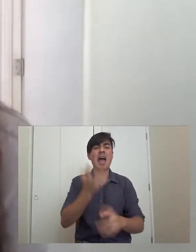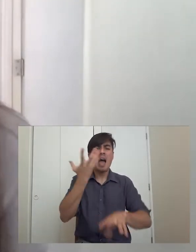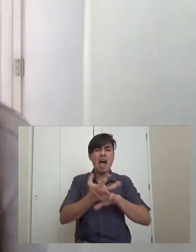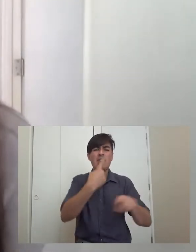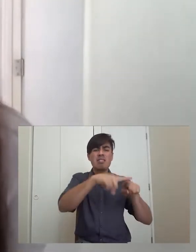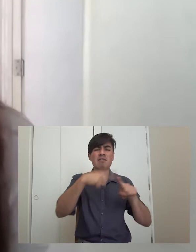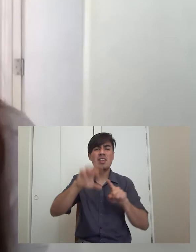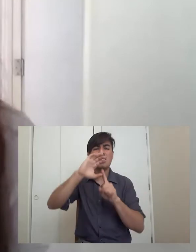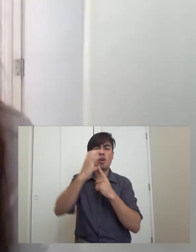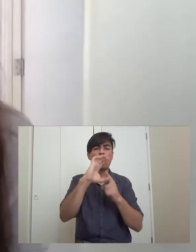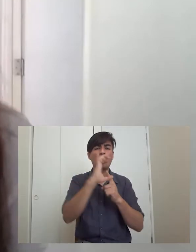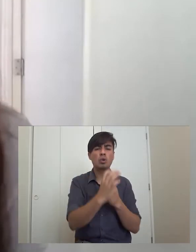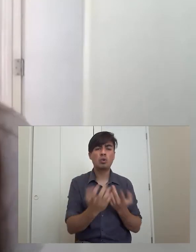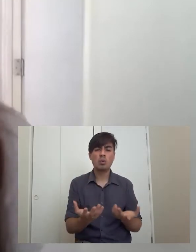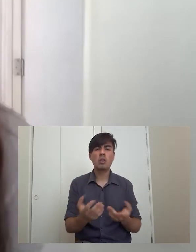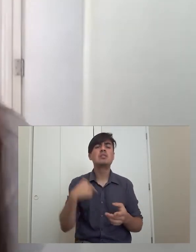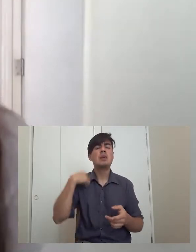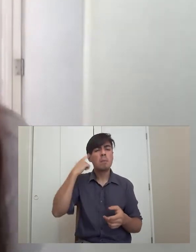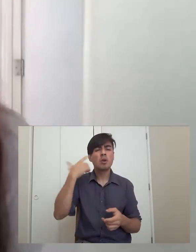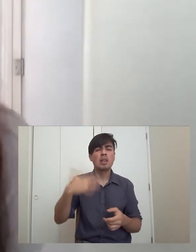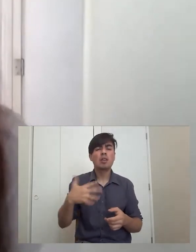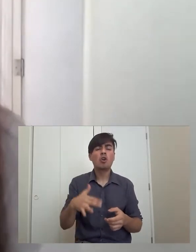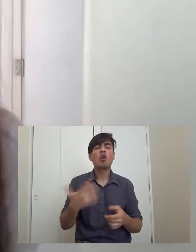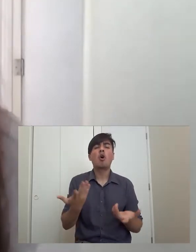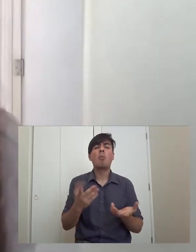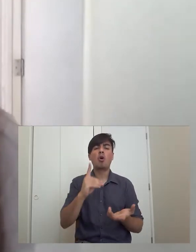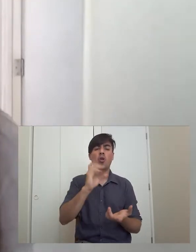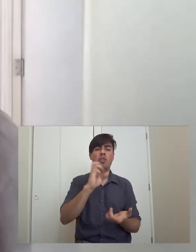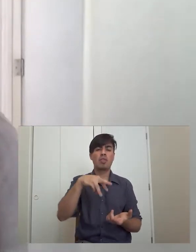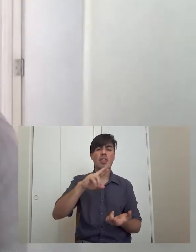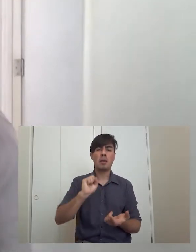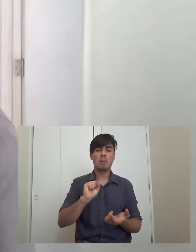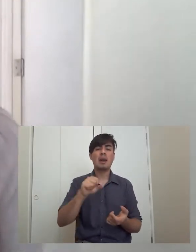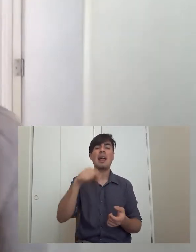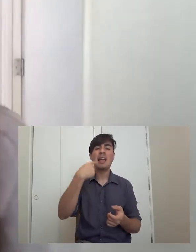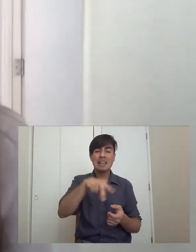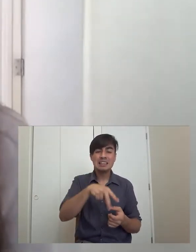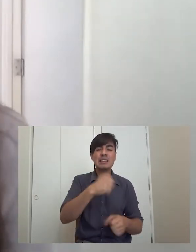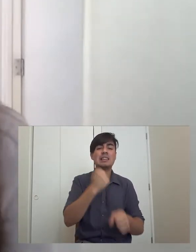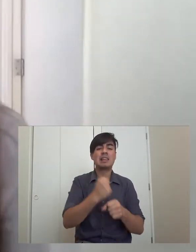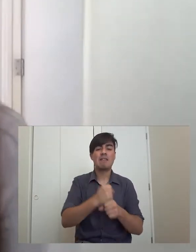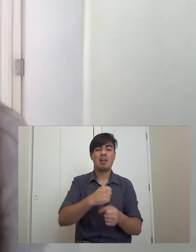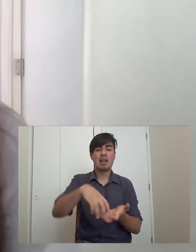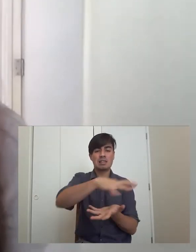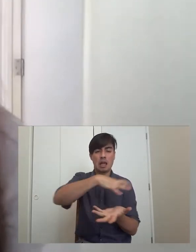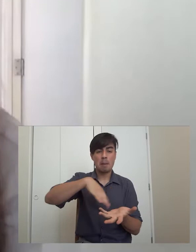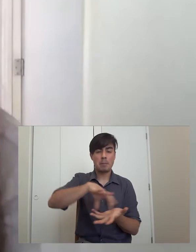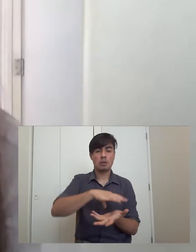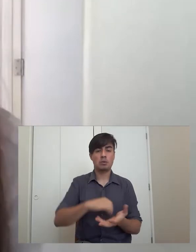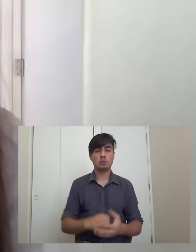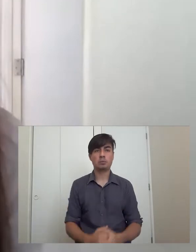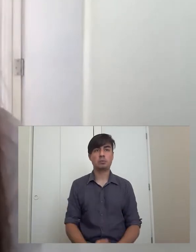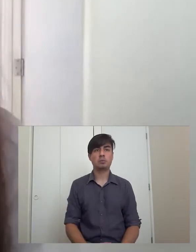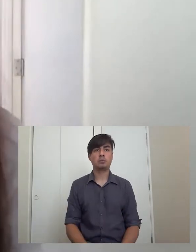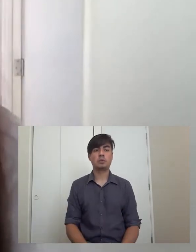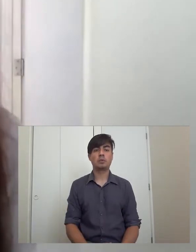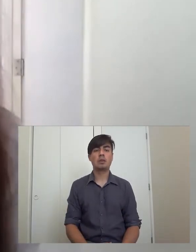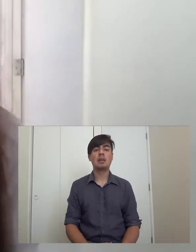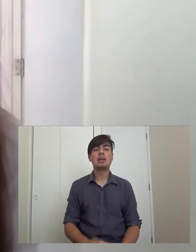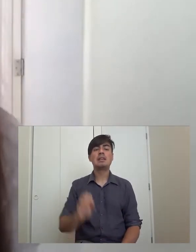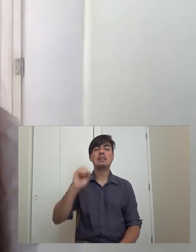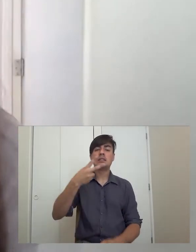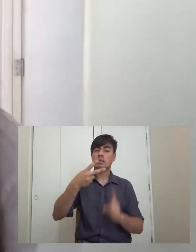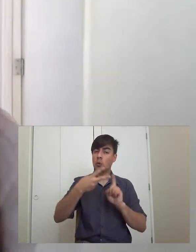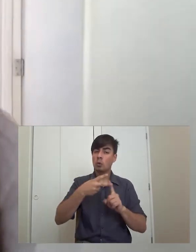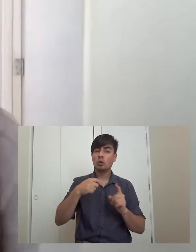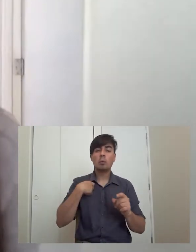Nuestras aulas hoy son interculturales, por lo tanto es importante, me parece, conocer cómo DEMRA aborda ese ámbito